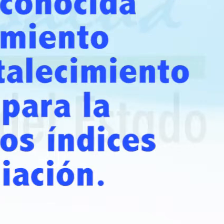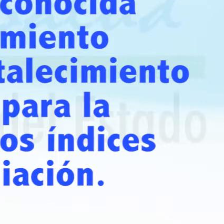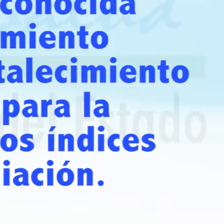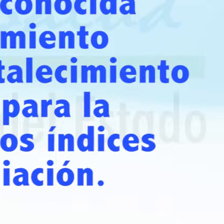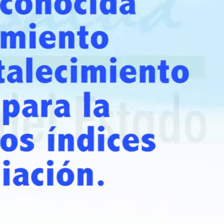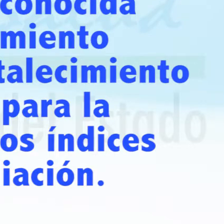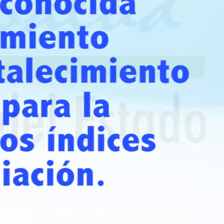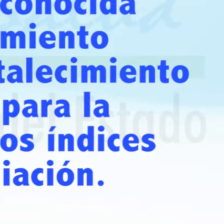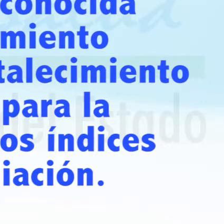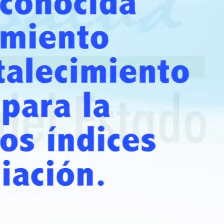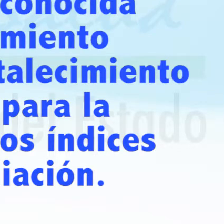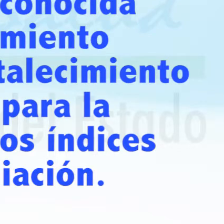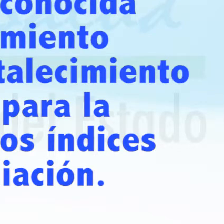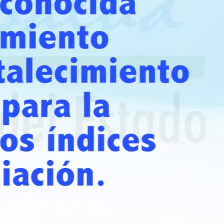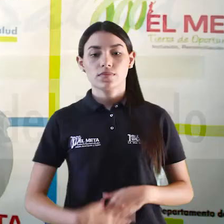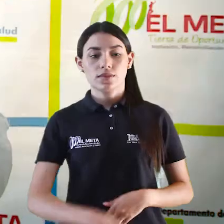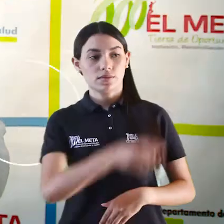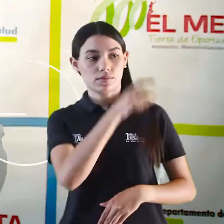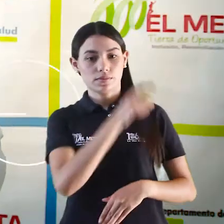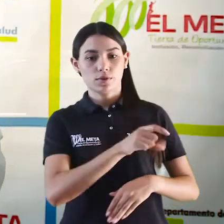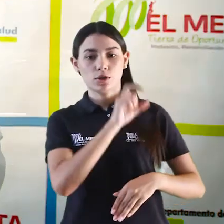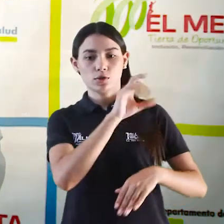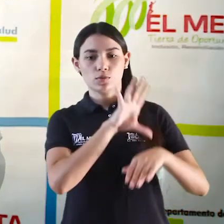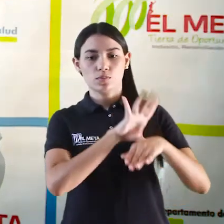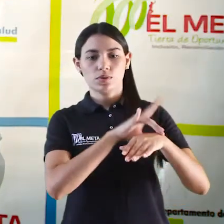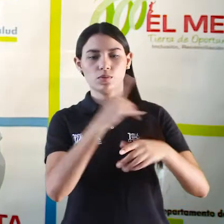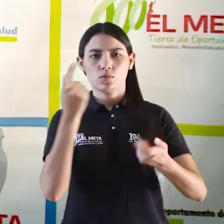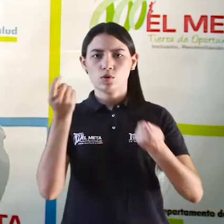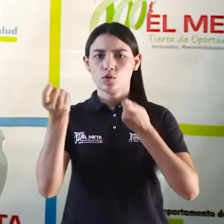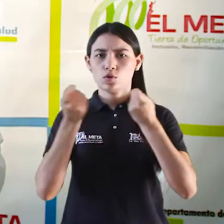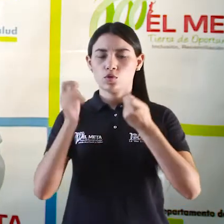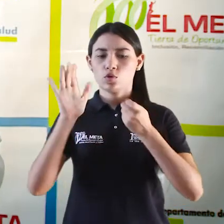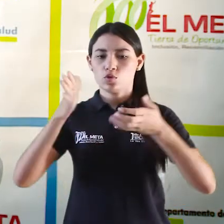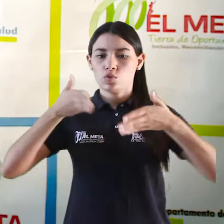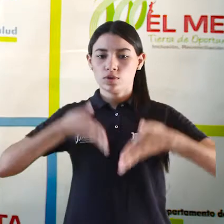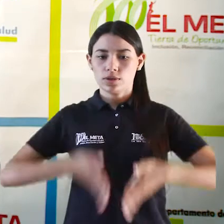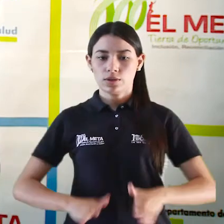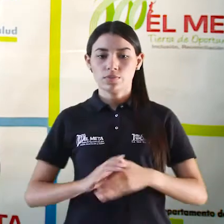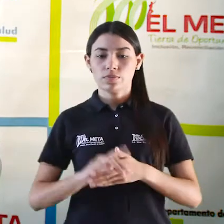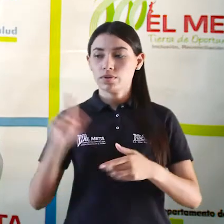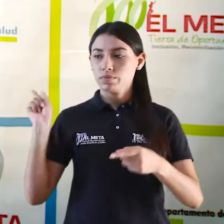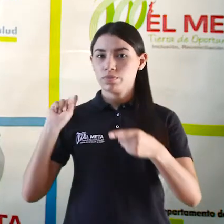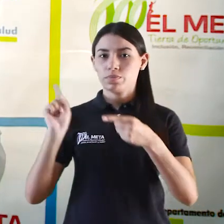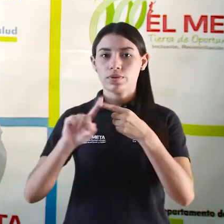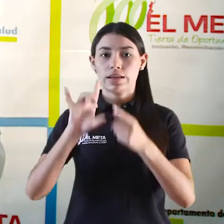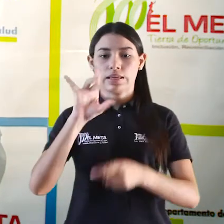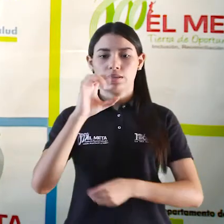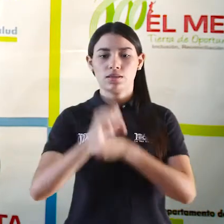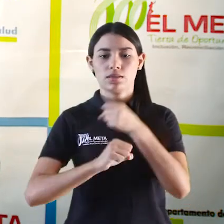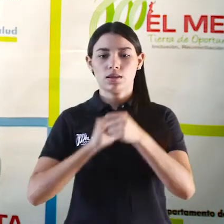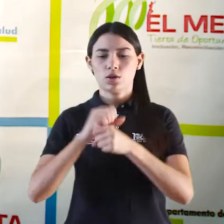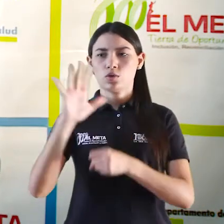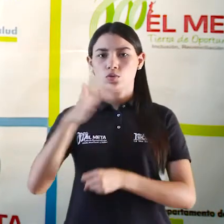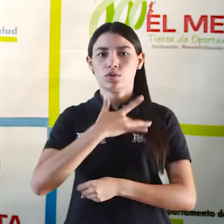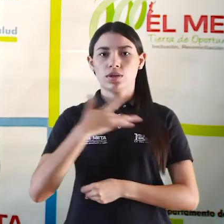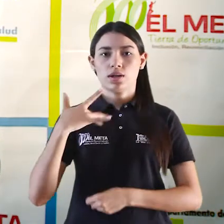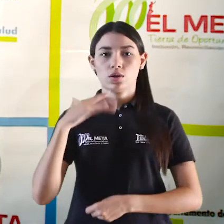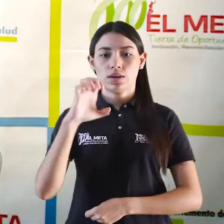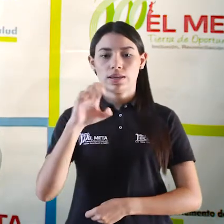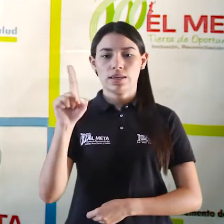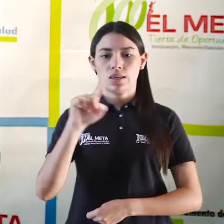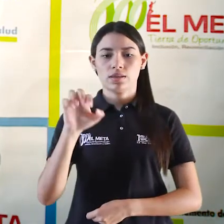y reconciliación. Desde hace 15 años, la S Solución Salud del Meta ha estado al servicio de la